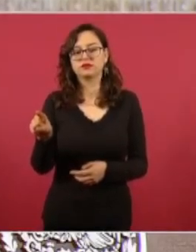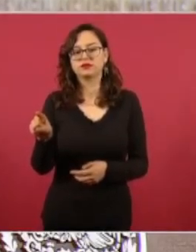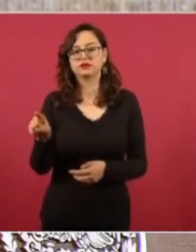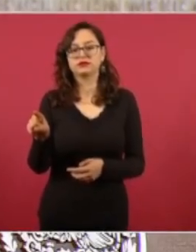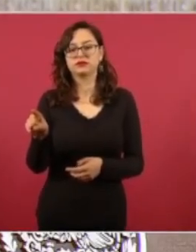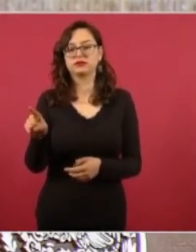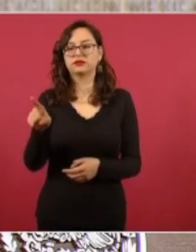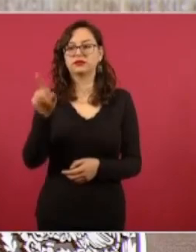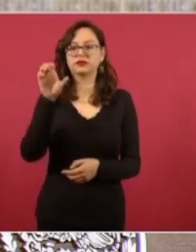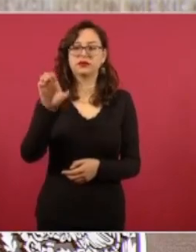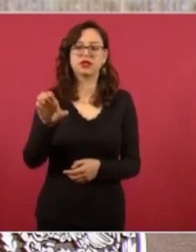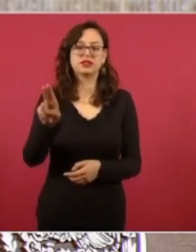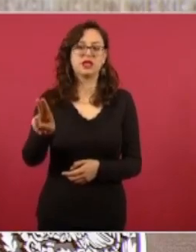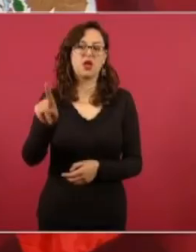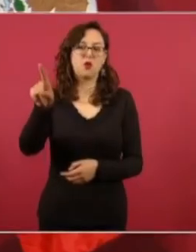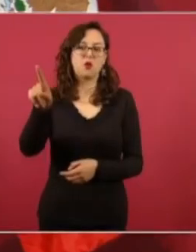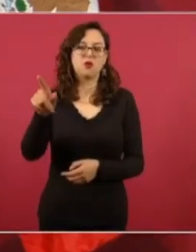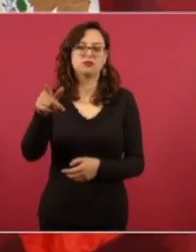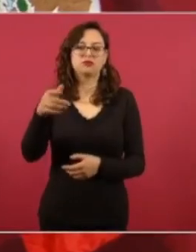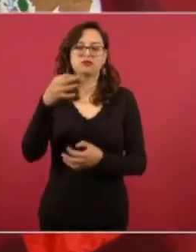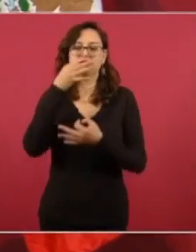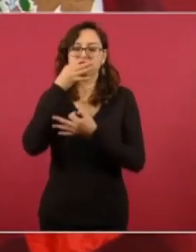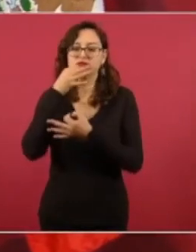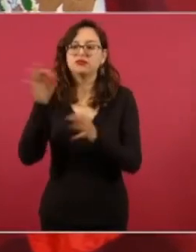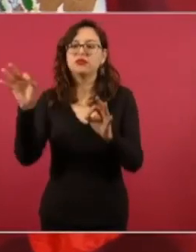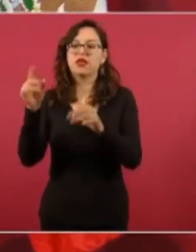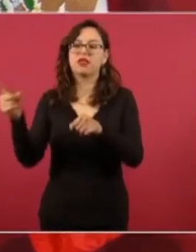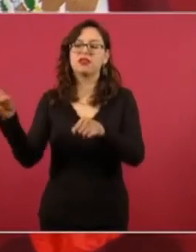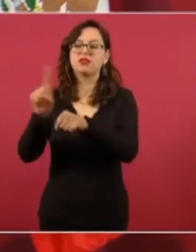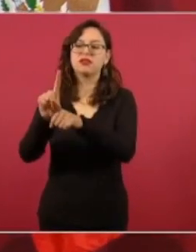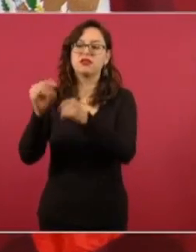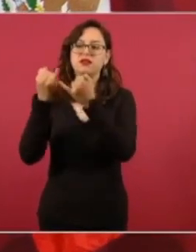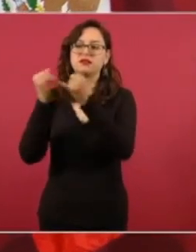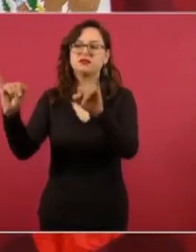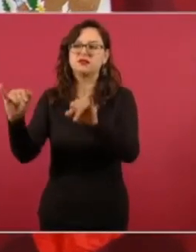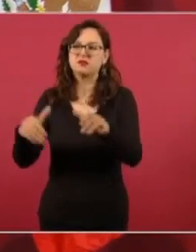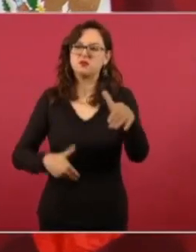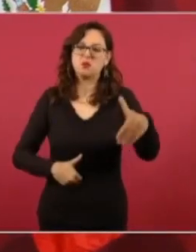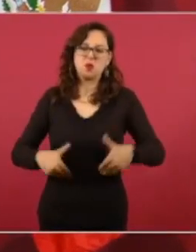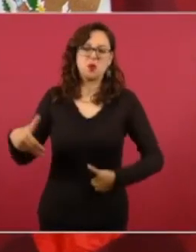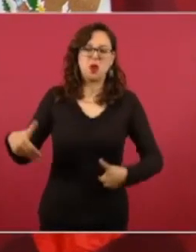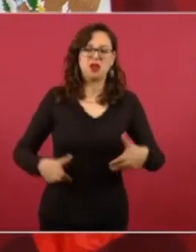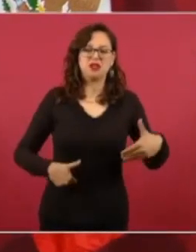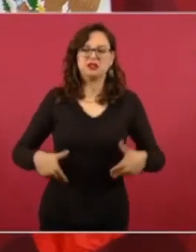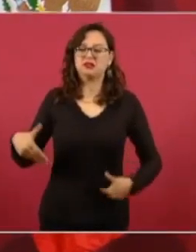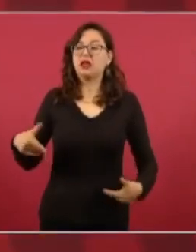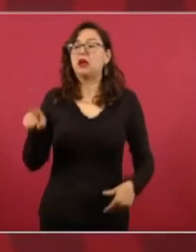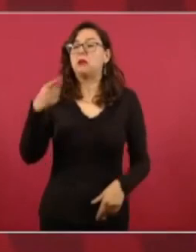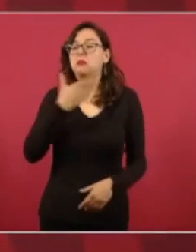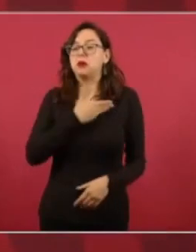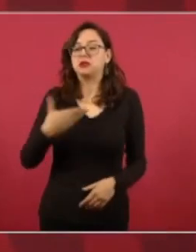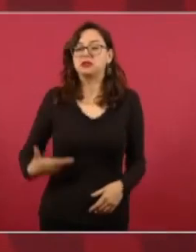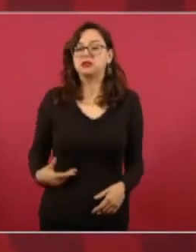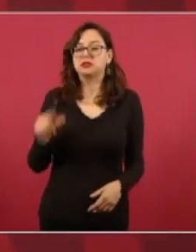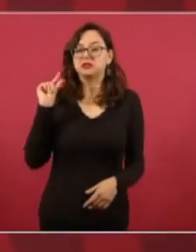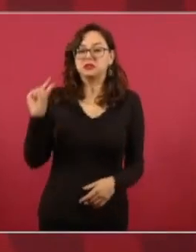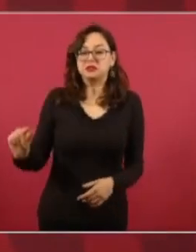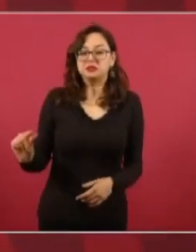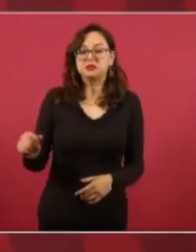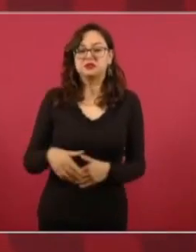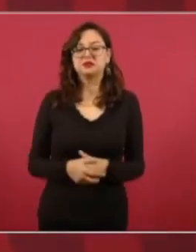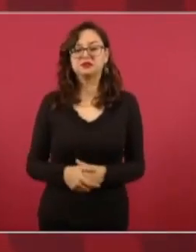la ciudad universitaria y decía el presidentito. Bueno, de primera, el ingeniero Heberto. Bueno,